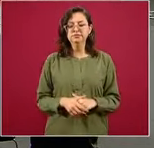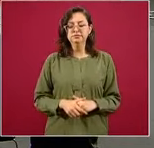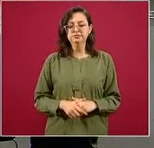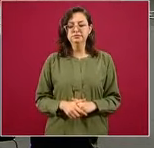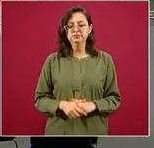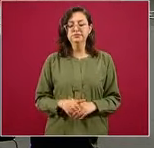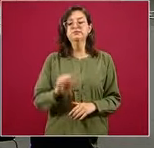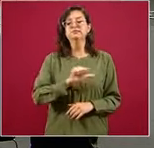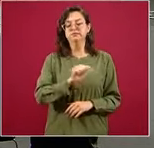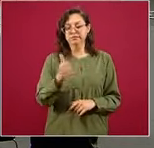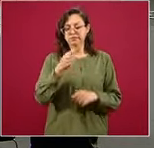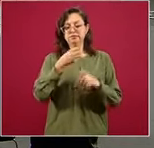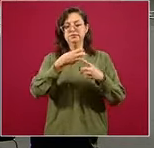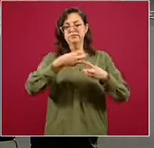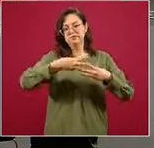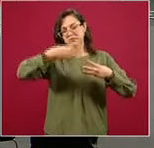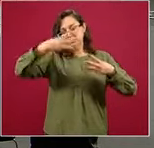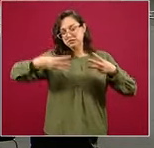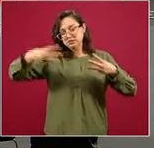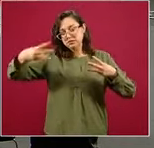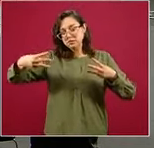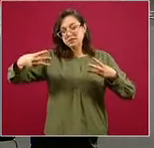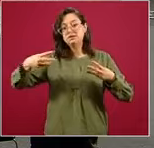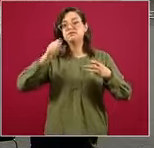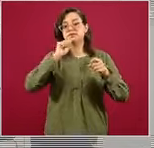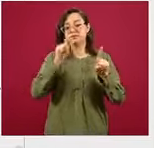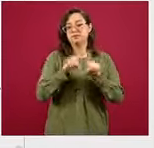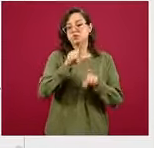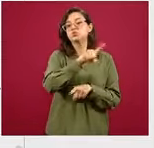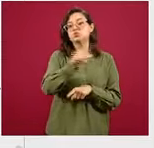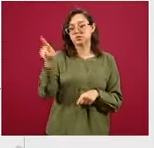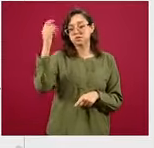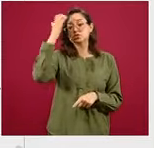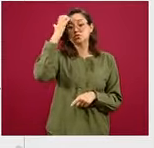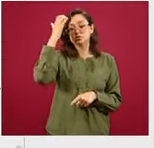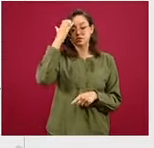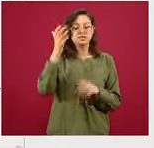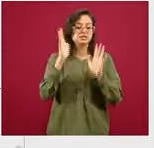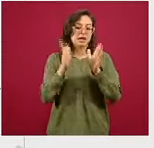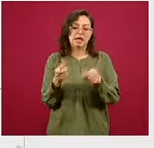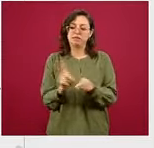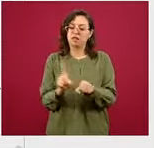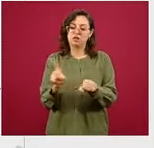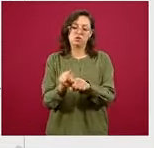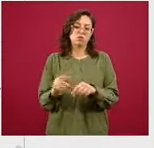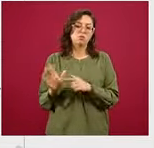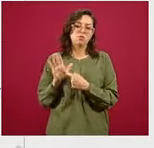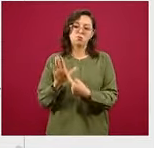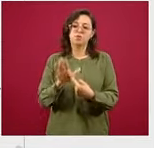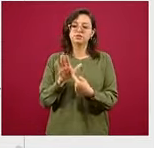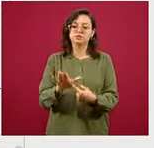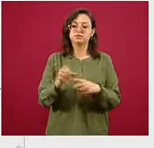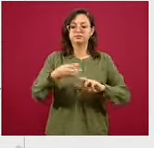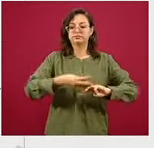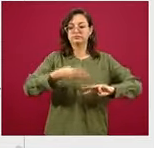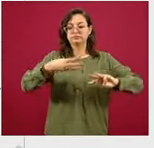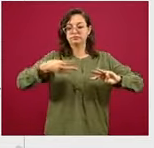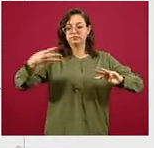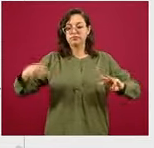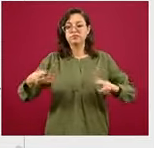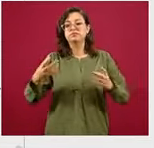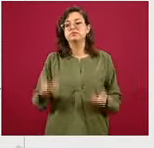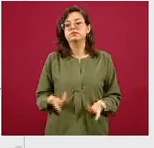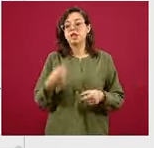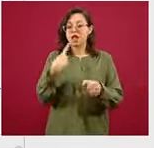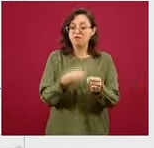Este es otro caso, tenemos aquí lo que también les será familiar, porque es lo que ya estamos presentando todos los días, y son casos